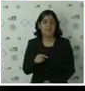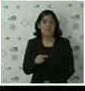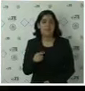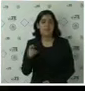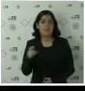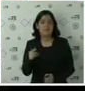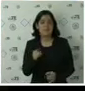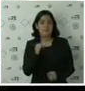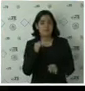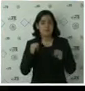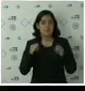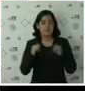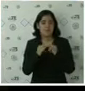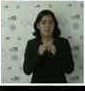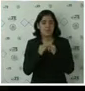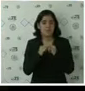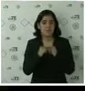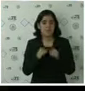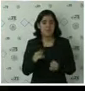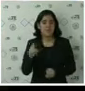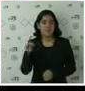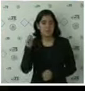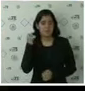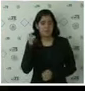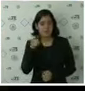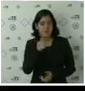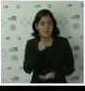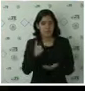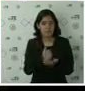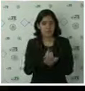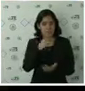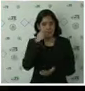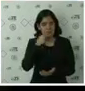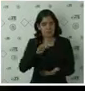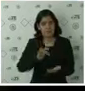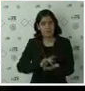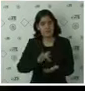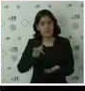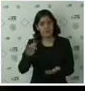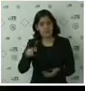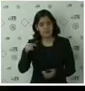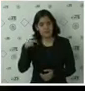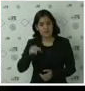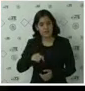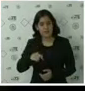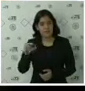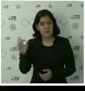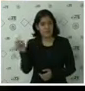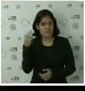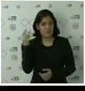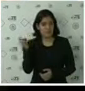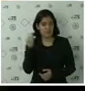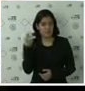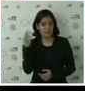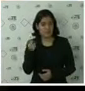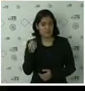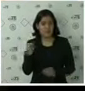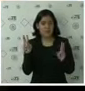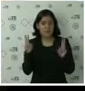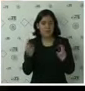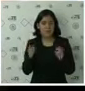México, agradecemos a todas y todos ustedes su compañía en el webinar 2 de nuestro e-conversatorio sobre